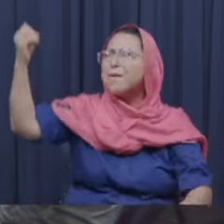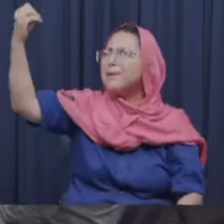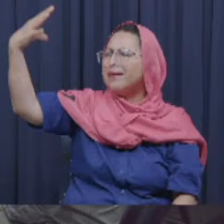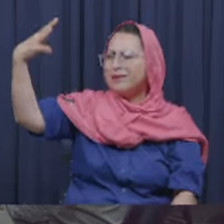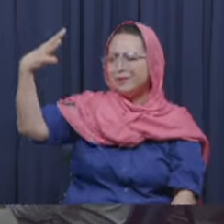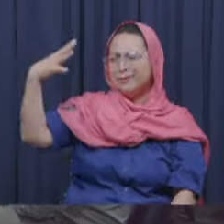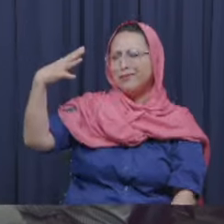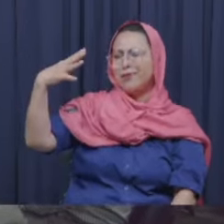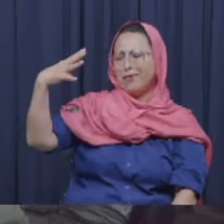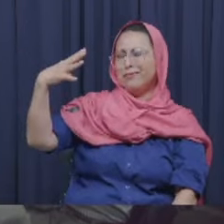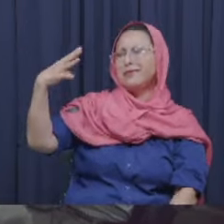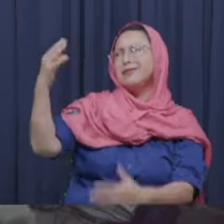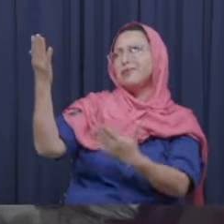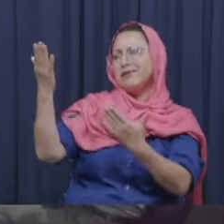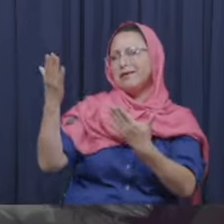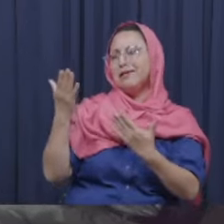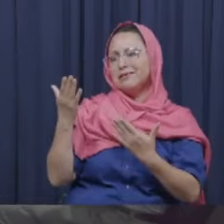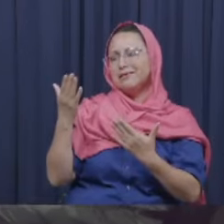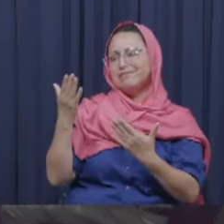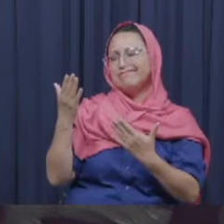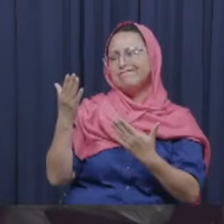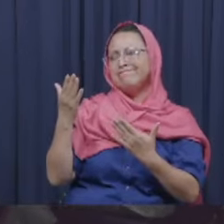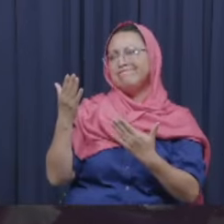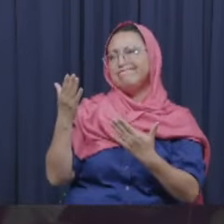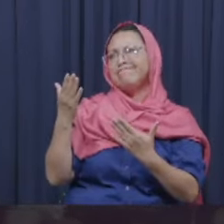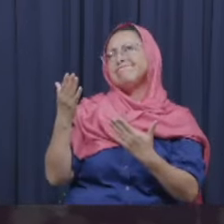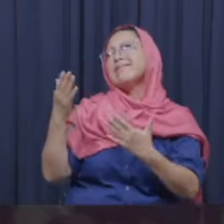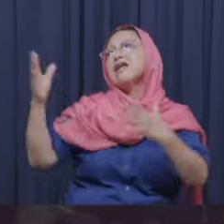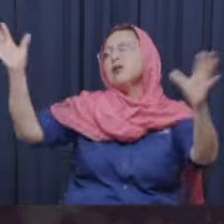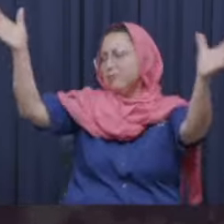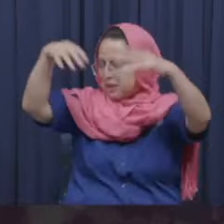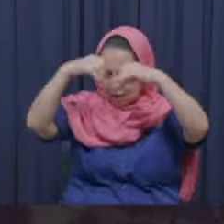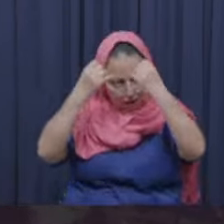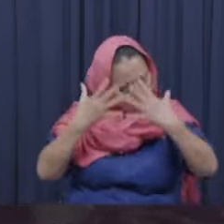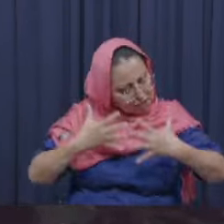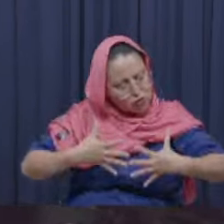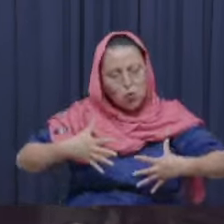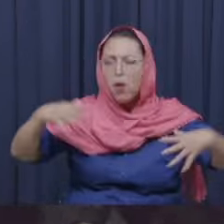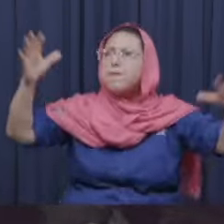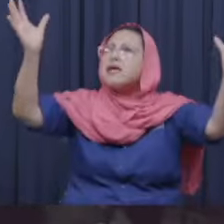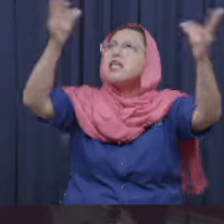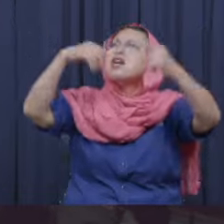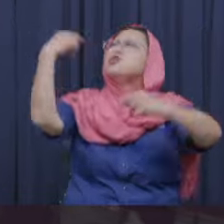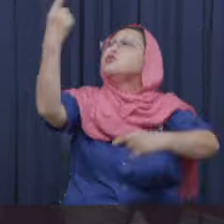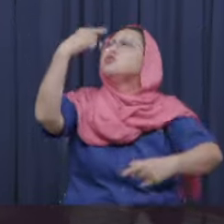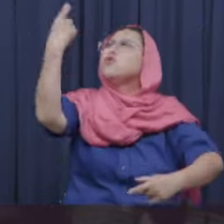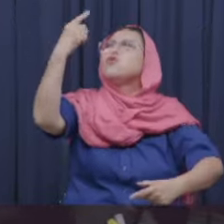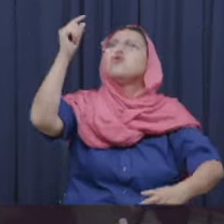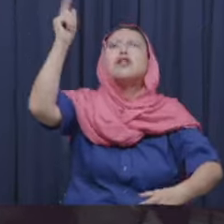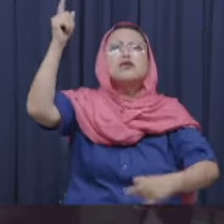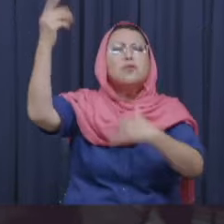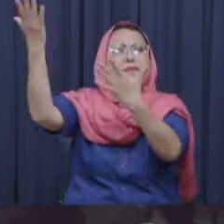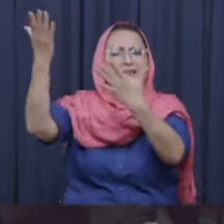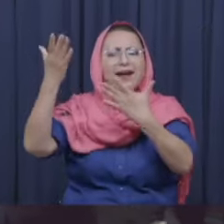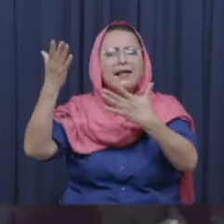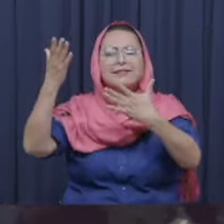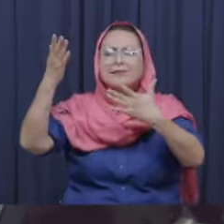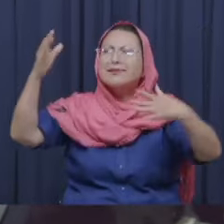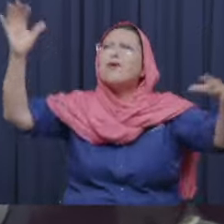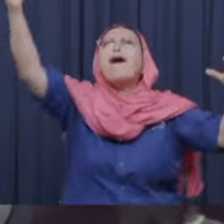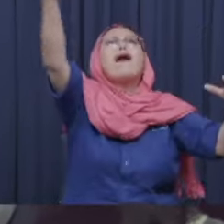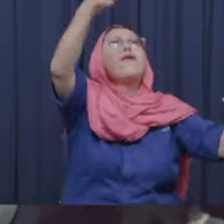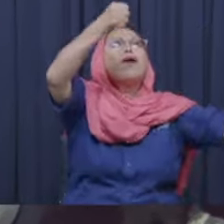para nuestras vidas, hoy lo recibimos. Todo aquello que desciende del cielo, toda buena